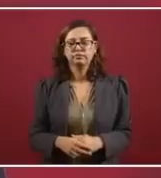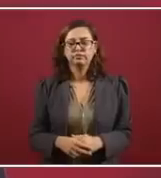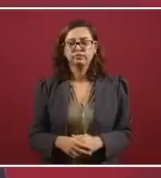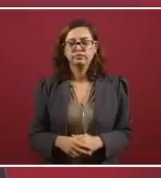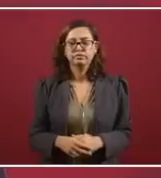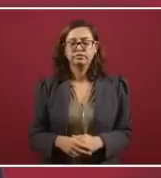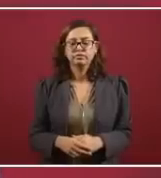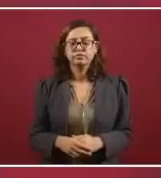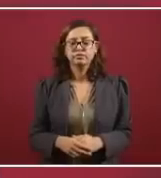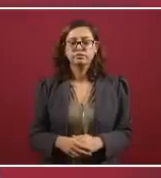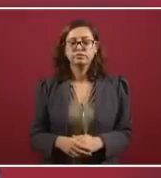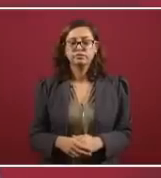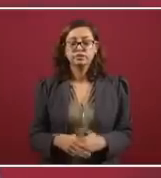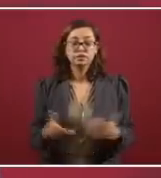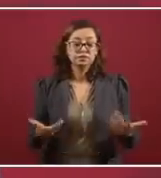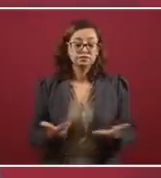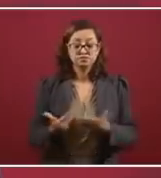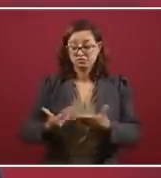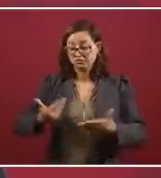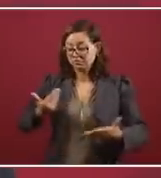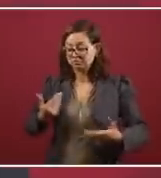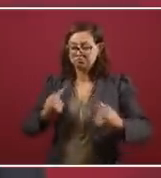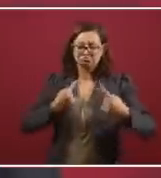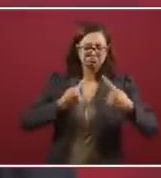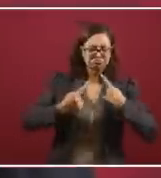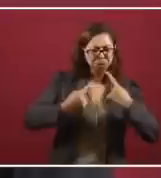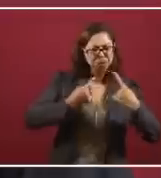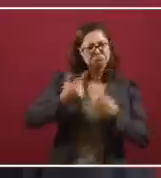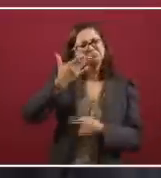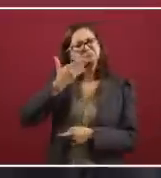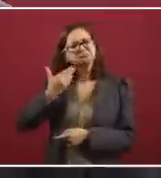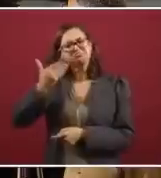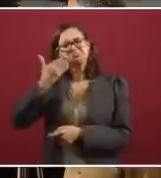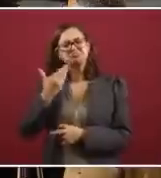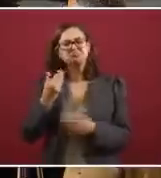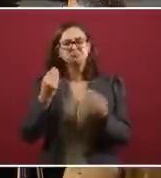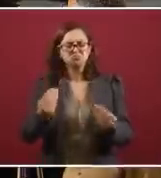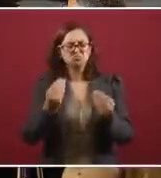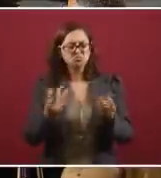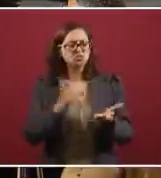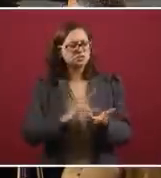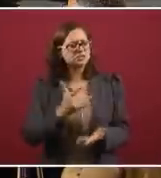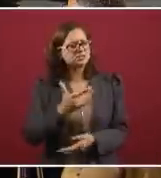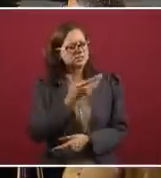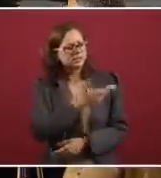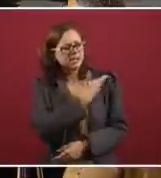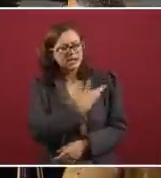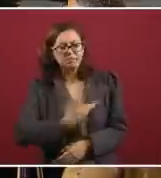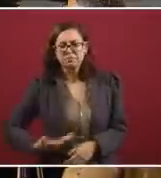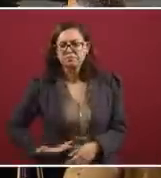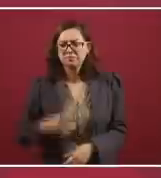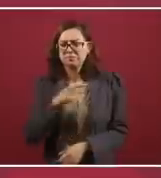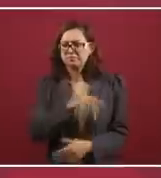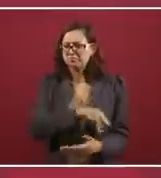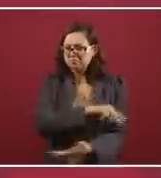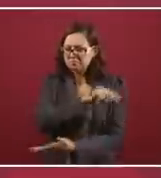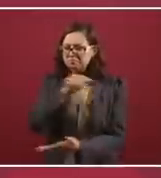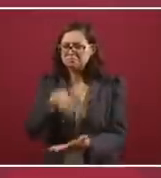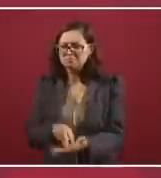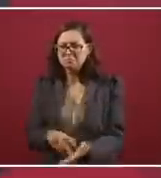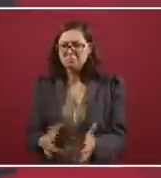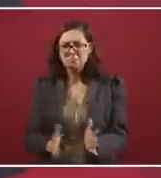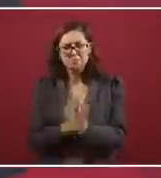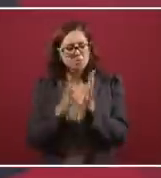que negociaciones, ¿no?, que fueron cordiales, quiero agradecer mucho al señor presidente su participación